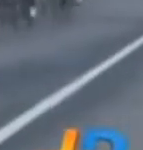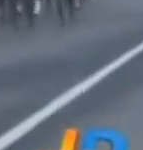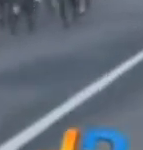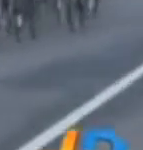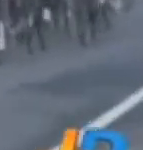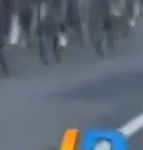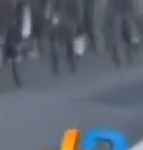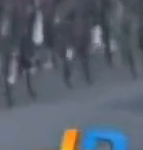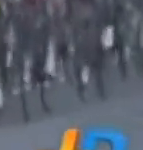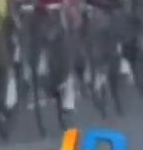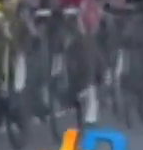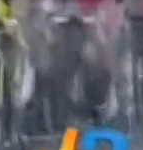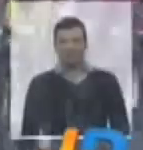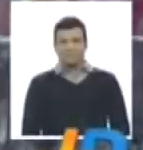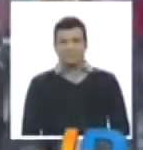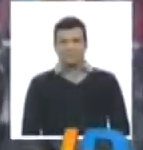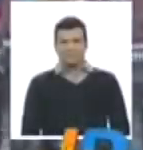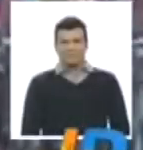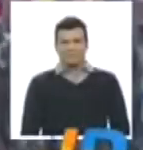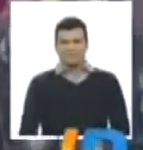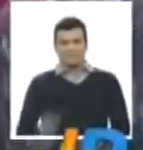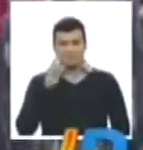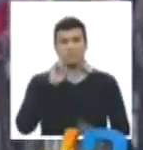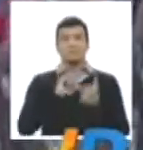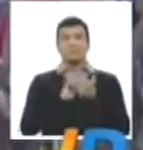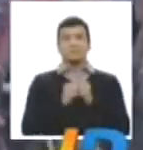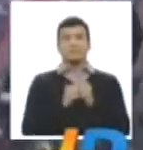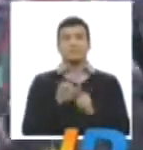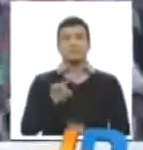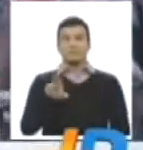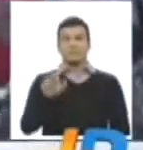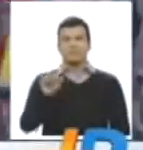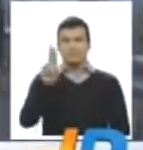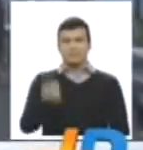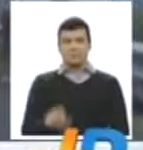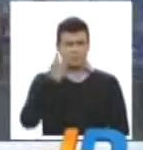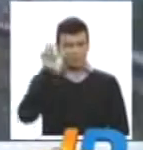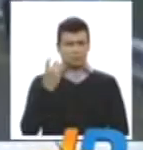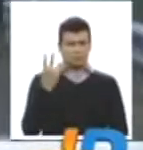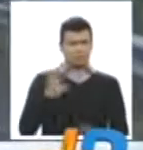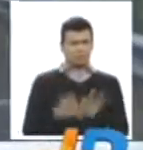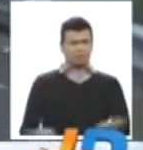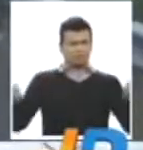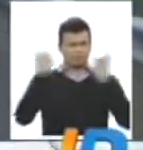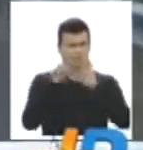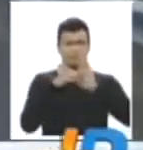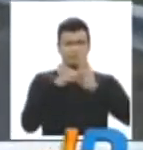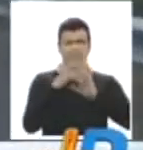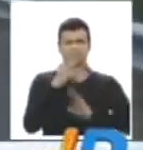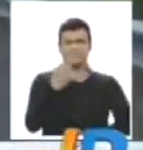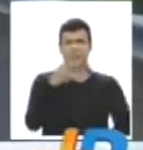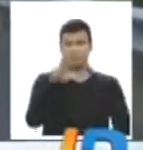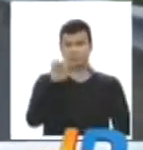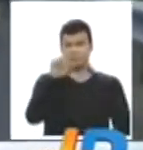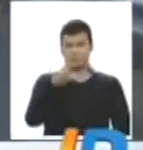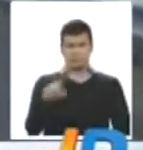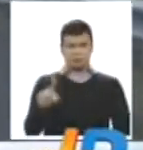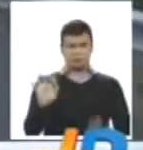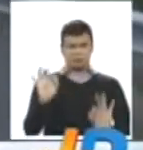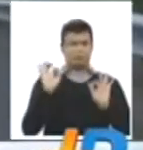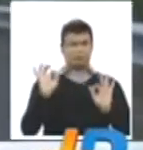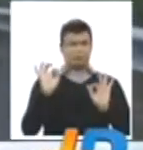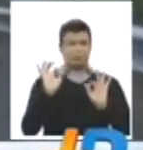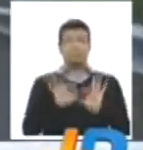Pero la etapa se vivió con los hombres importantes en la clasificación general, en donde Chris Froome alcanzó a arañar